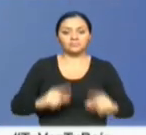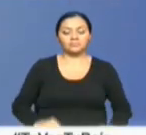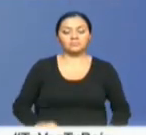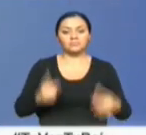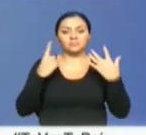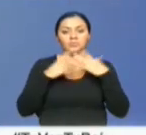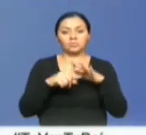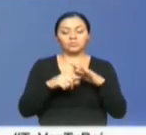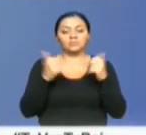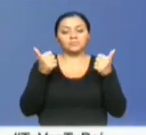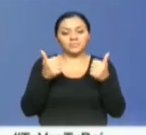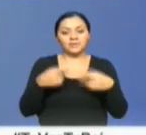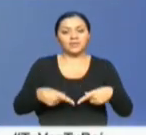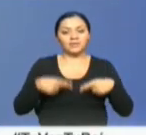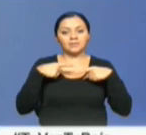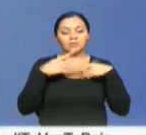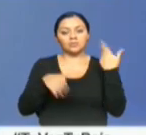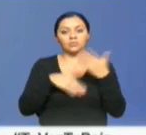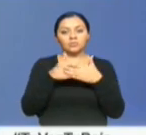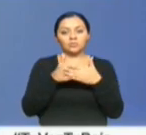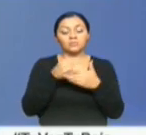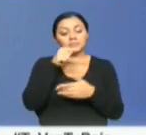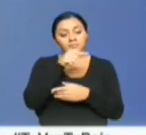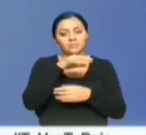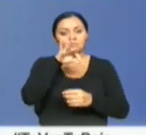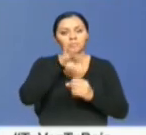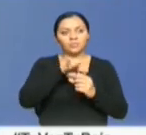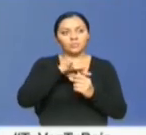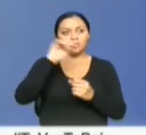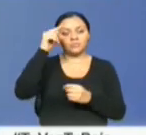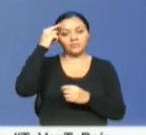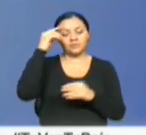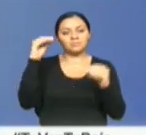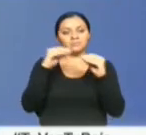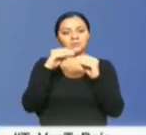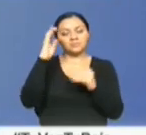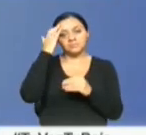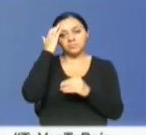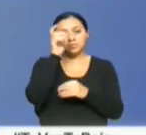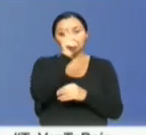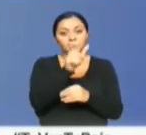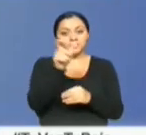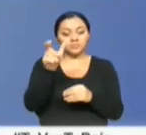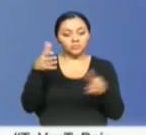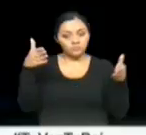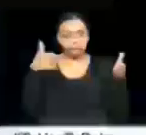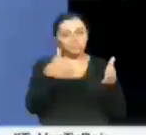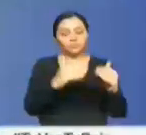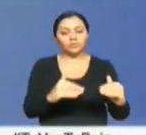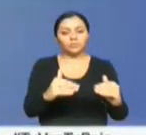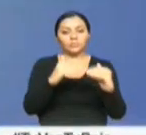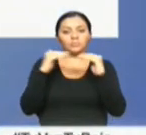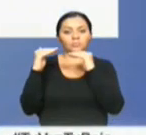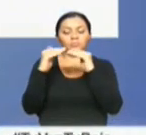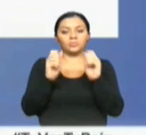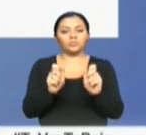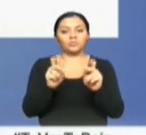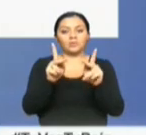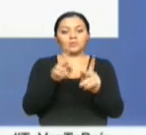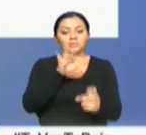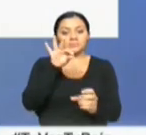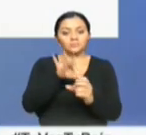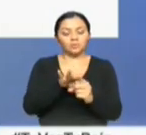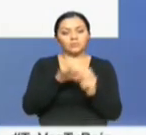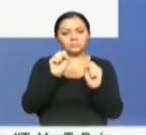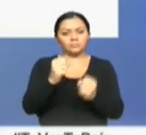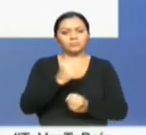inclusión, en calidad de vida para todos. Votaron por un gobierno que se preocupa por la gente y la igualdad de oportunidades. Votaron por